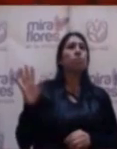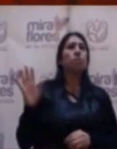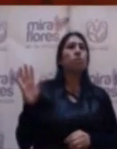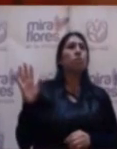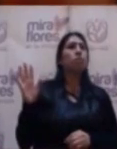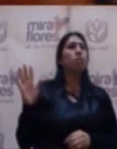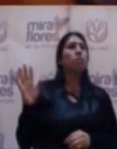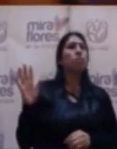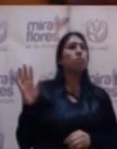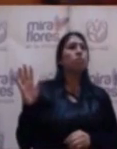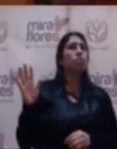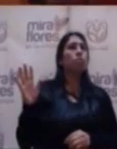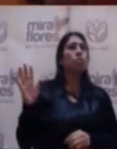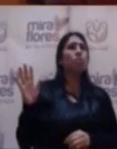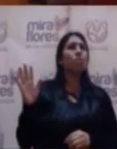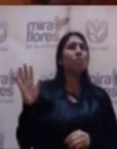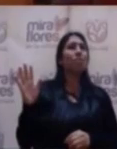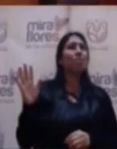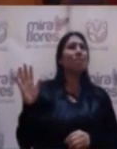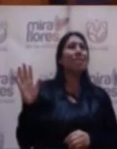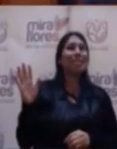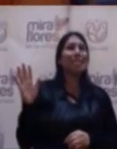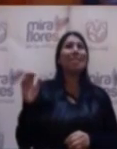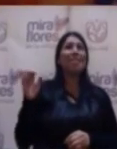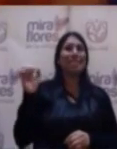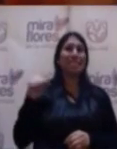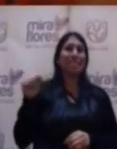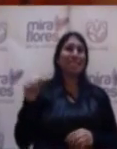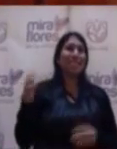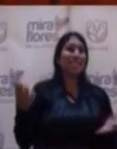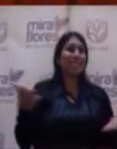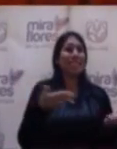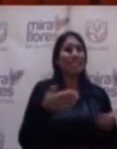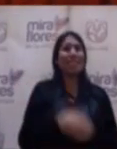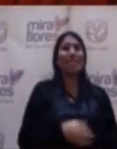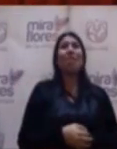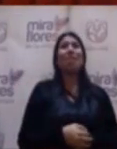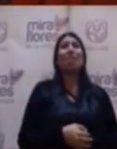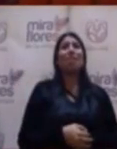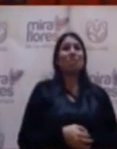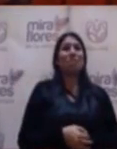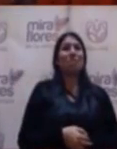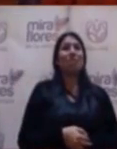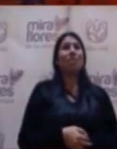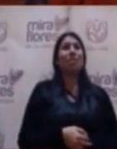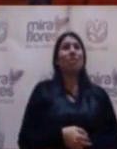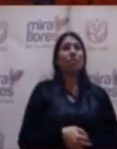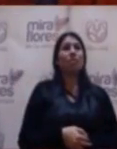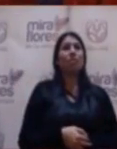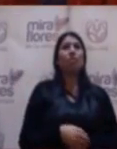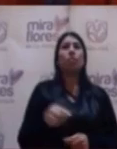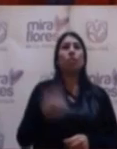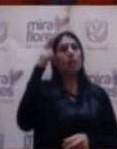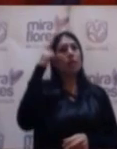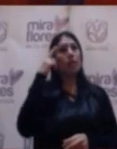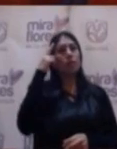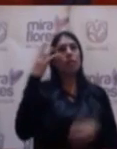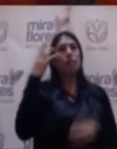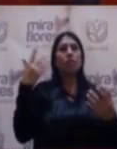también. Se ha producido la vacancia del señor teniente alcalde por las razones